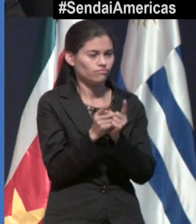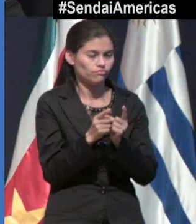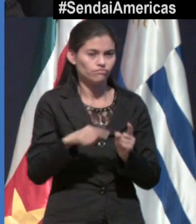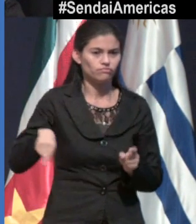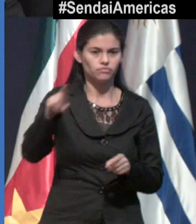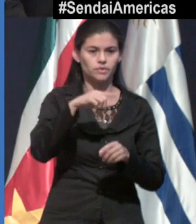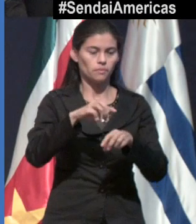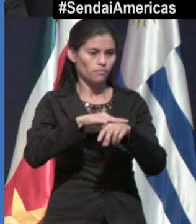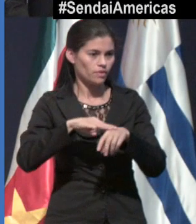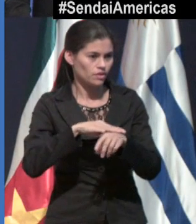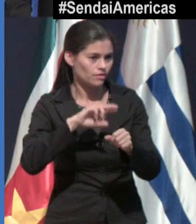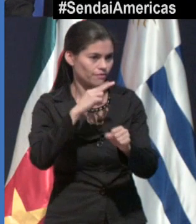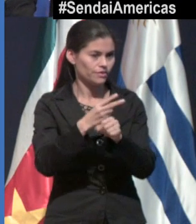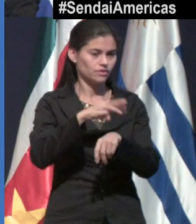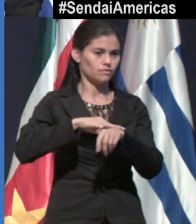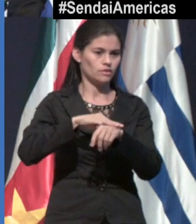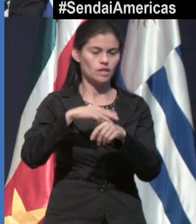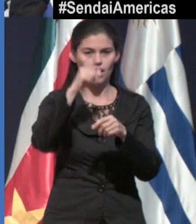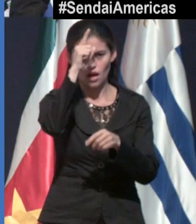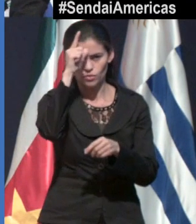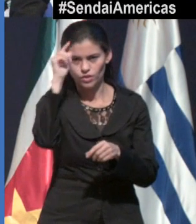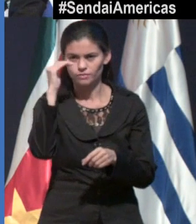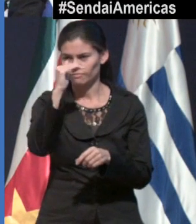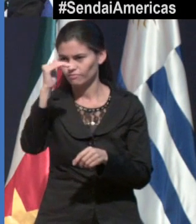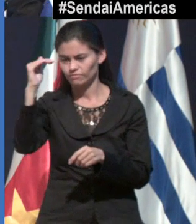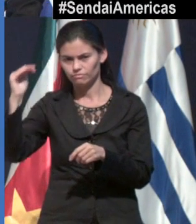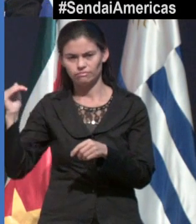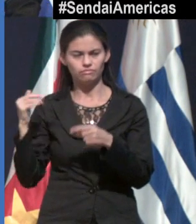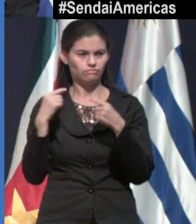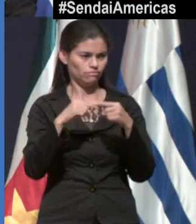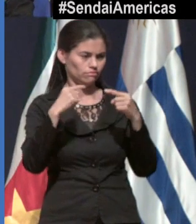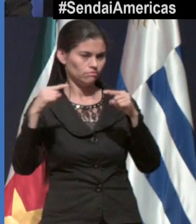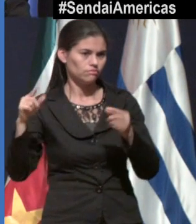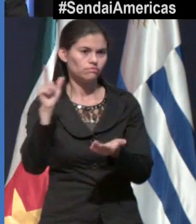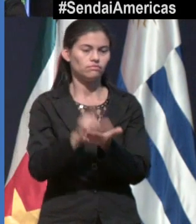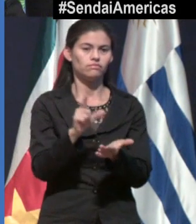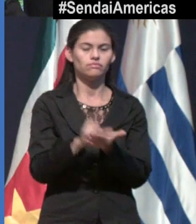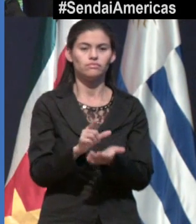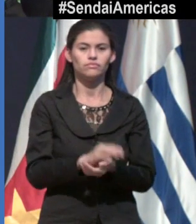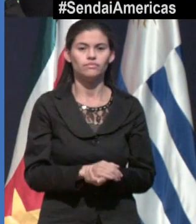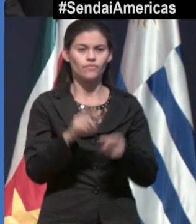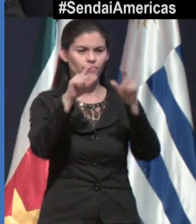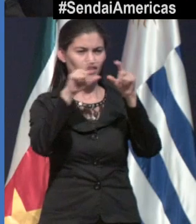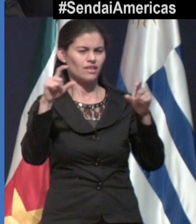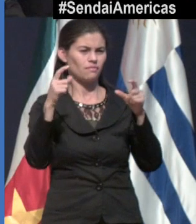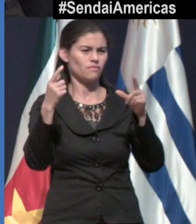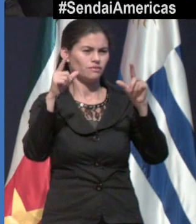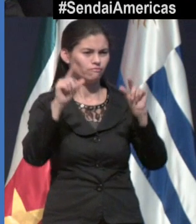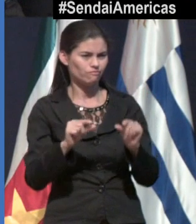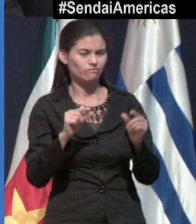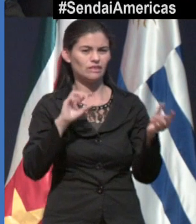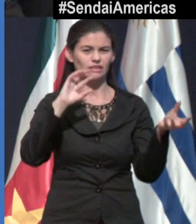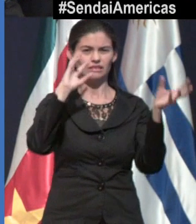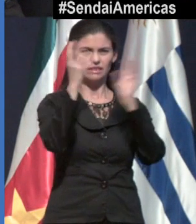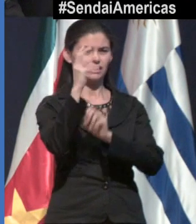señores ministros, viceministros, altas autoridades nacionales en temas de gestión del riesgo de